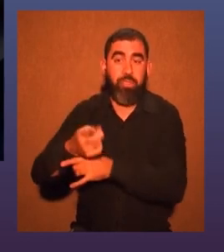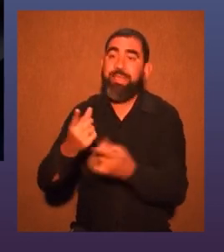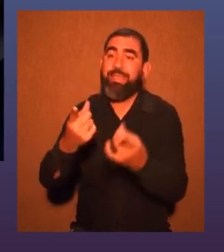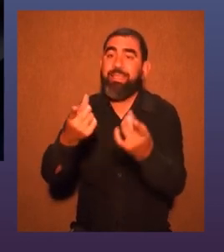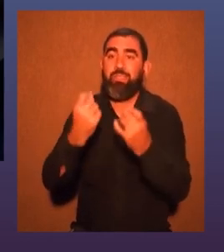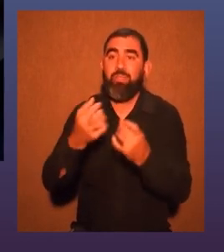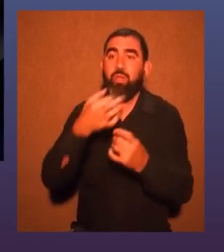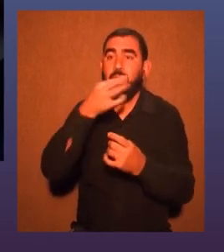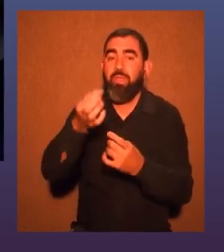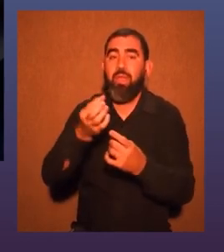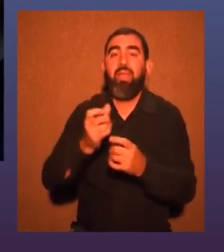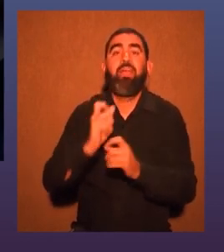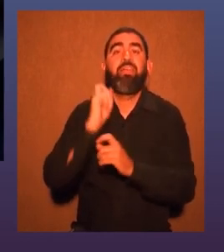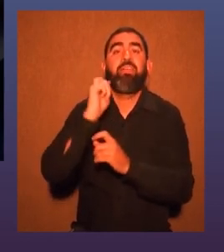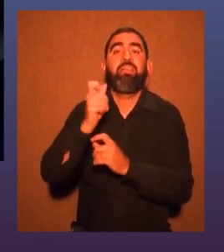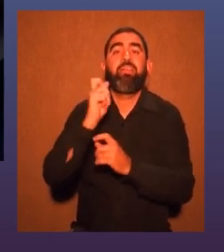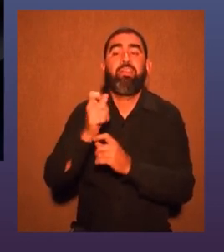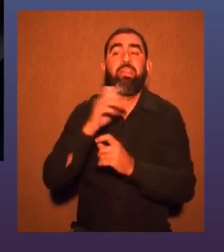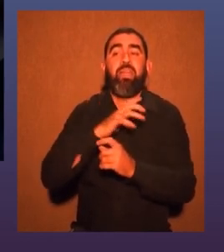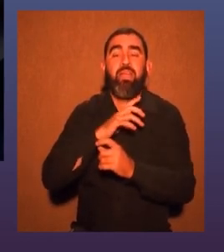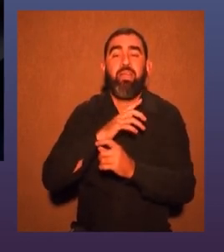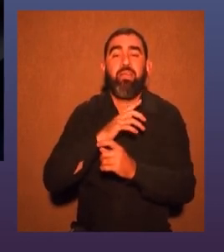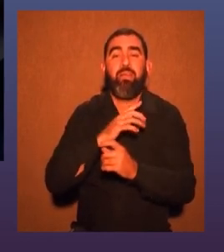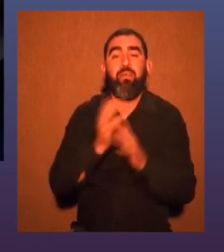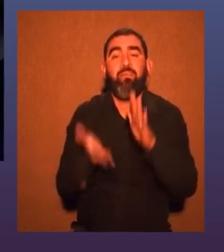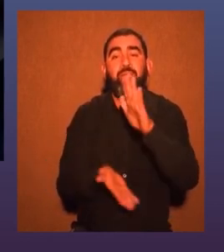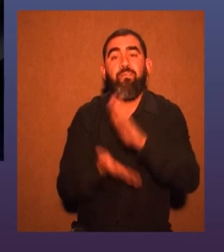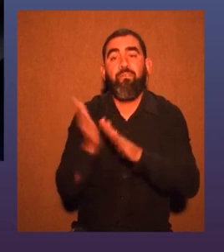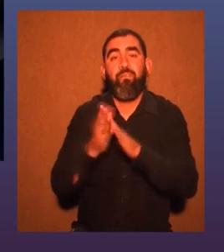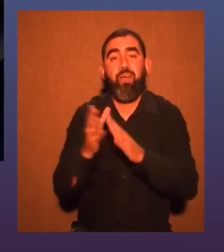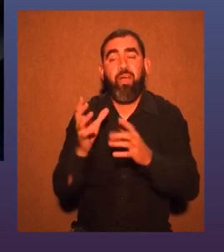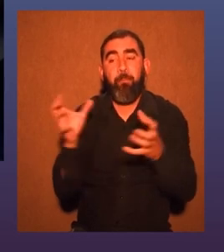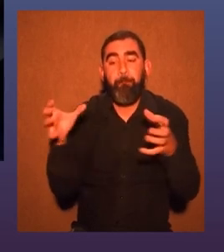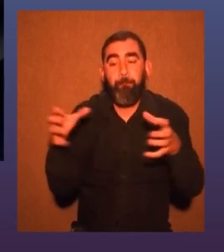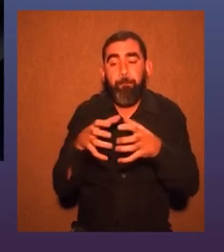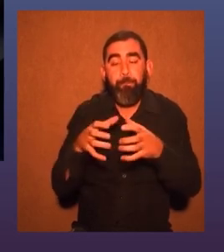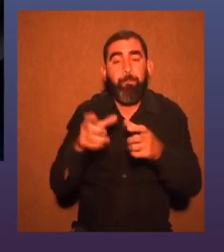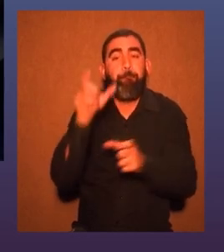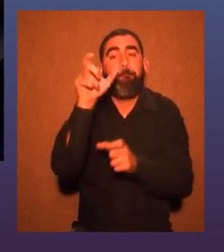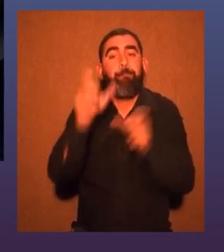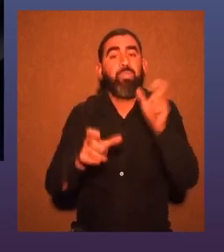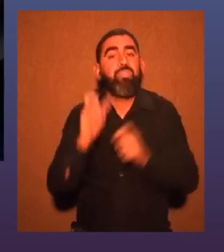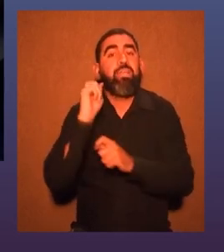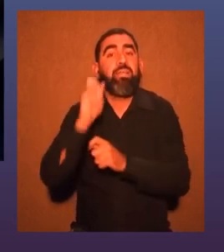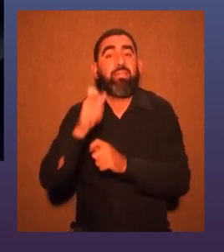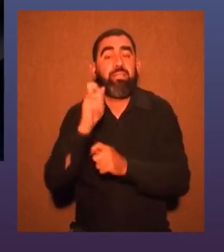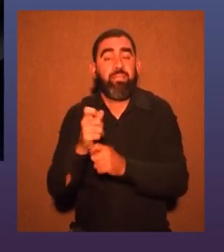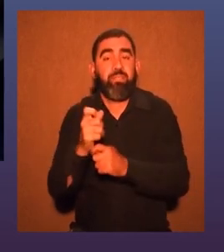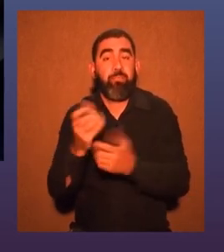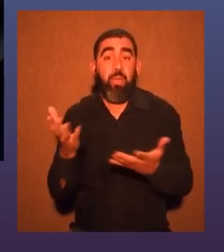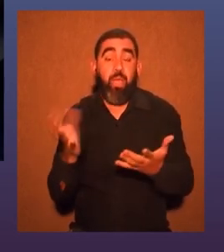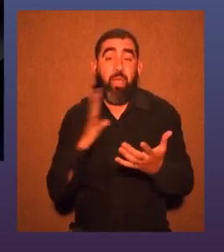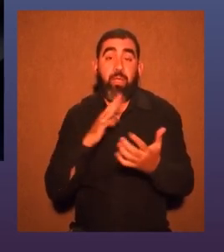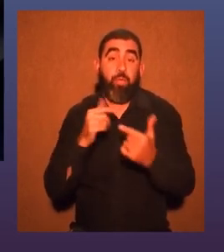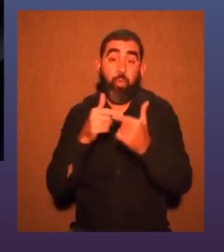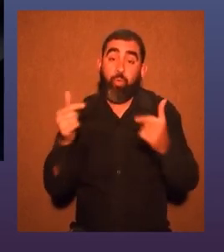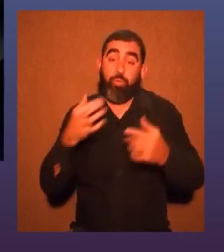que me acoten la cancha, me digan con cuál es el puñado de gente, porque hay cosas que son